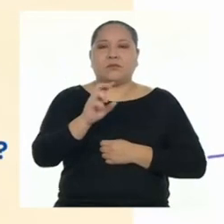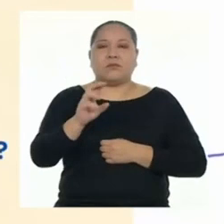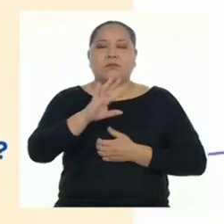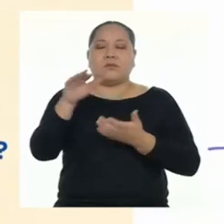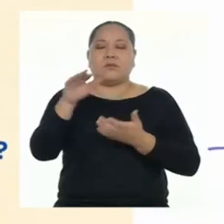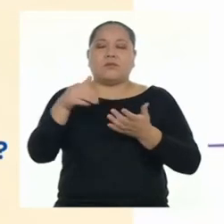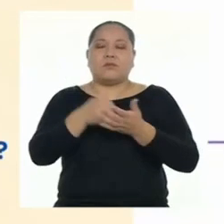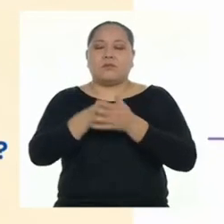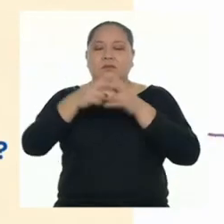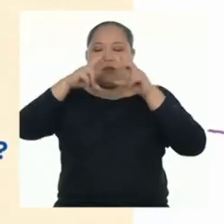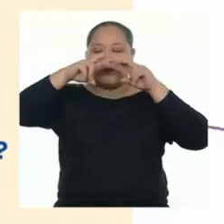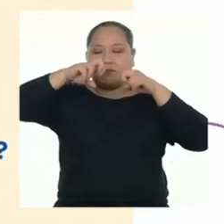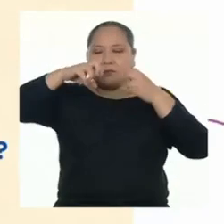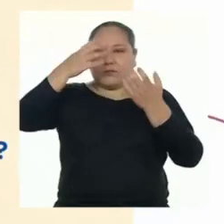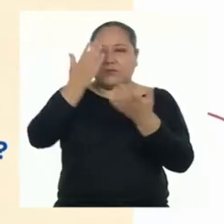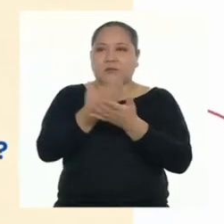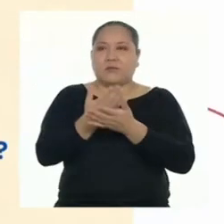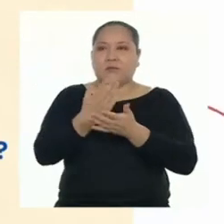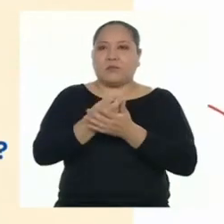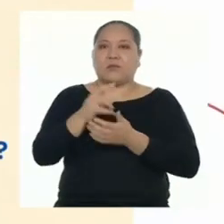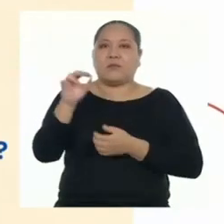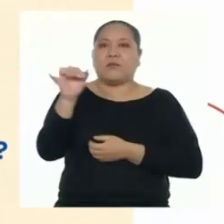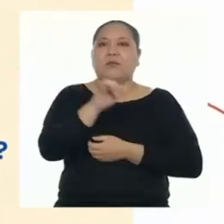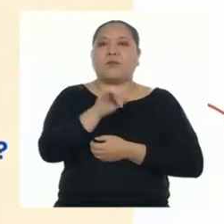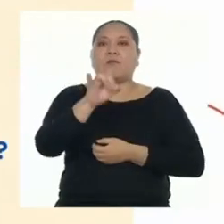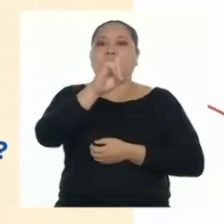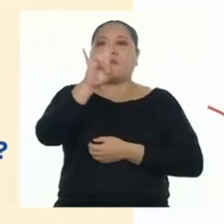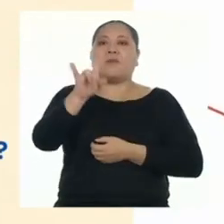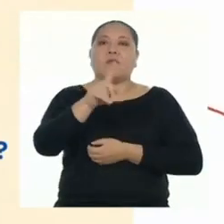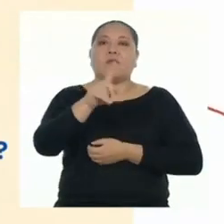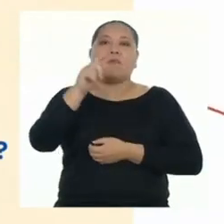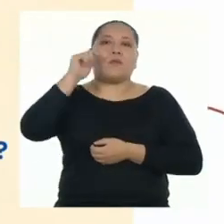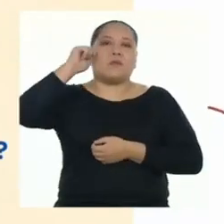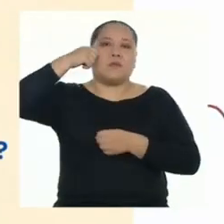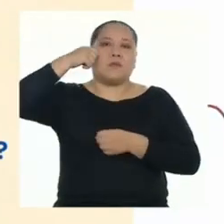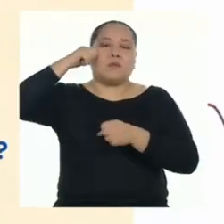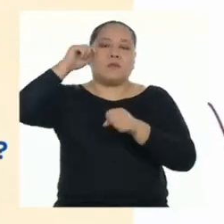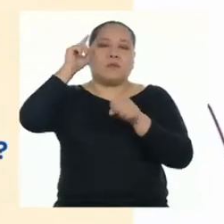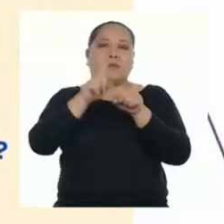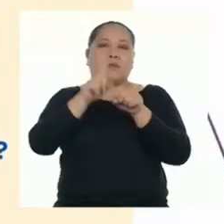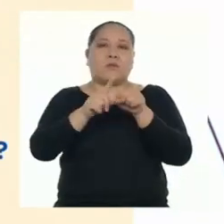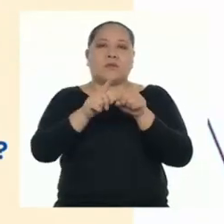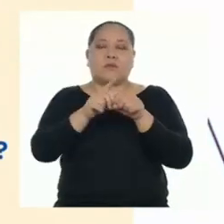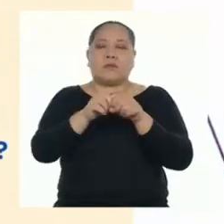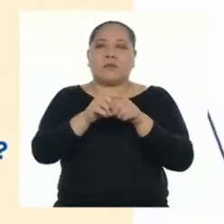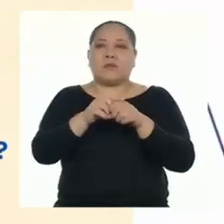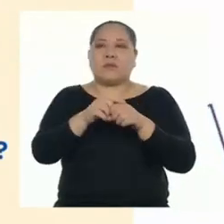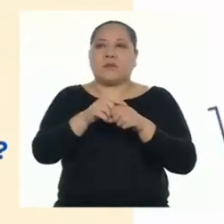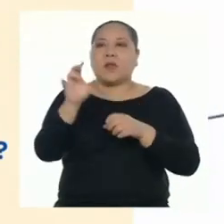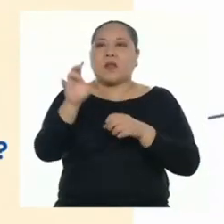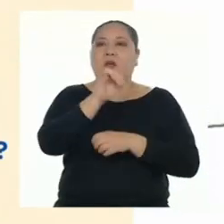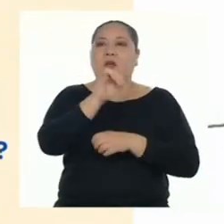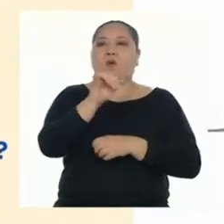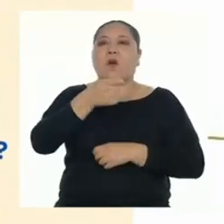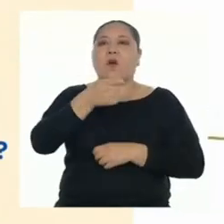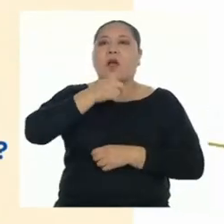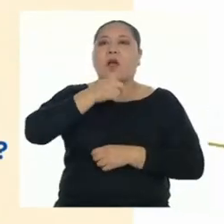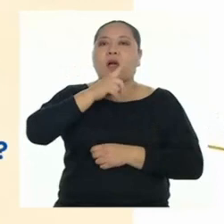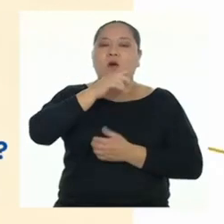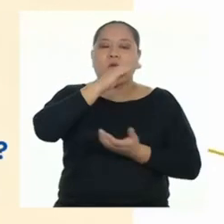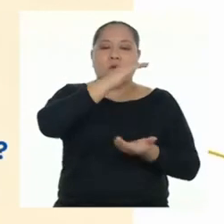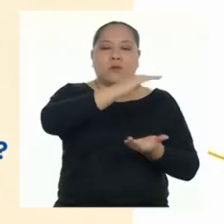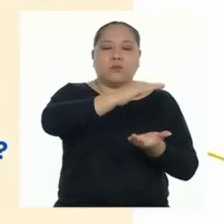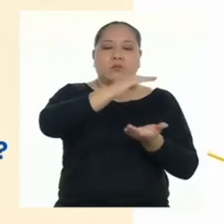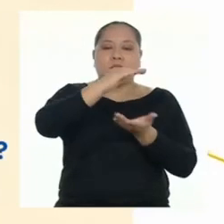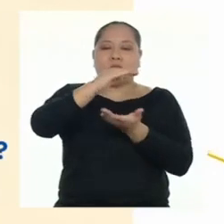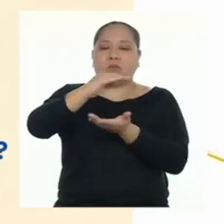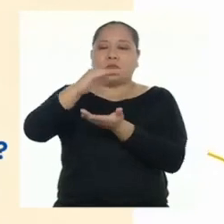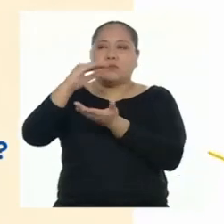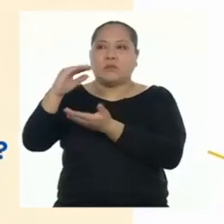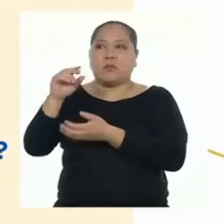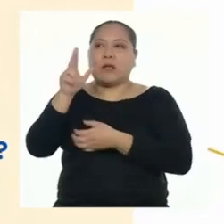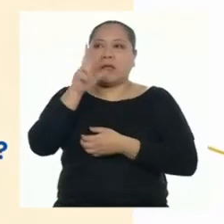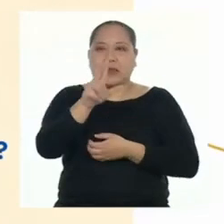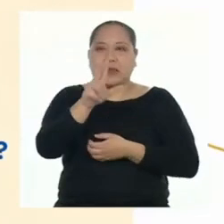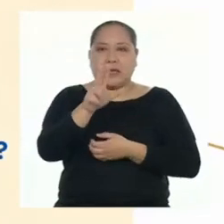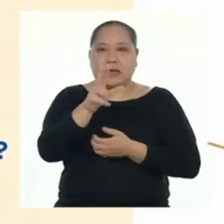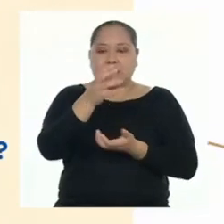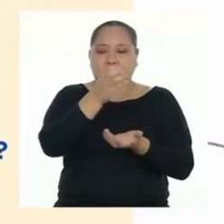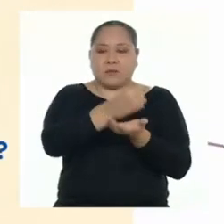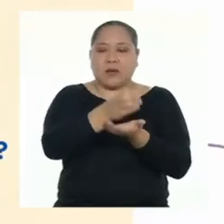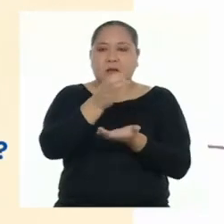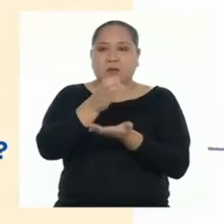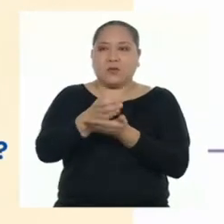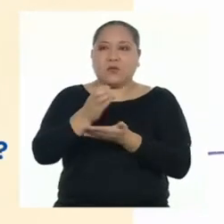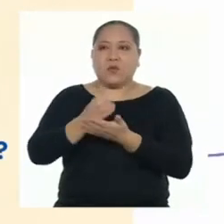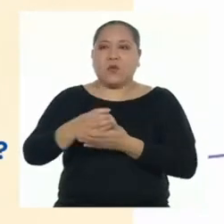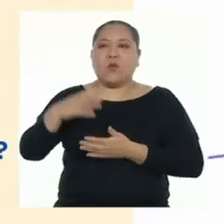experimento? Lo que está igual es que utilicé la misma cantidad de agua para mis 3 vasos. Traté